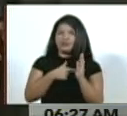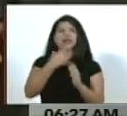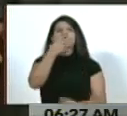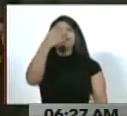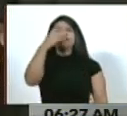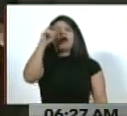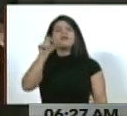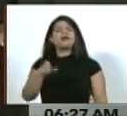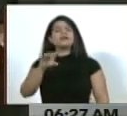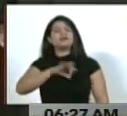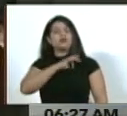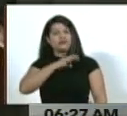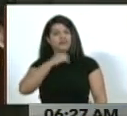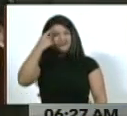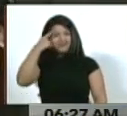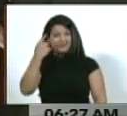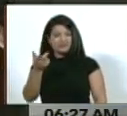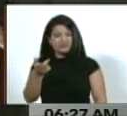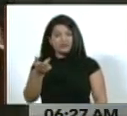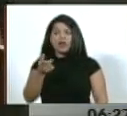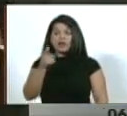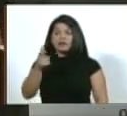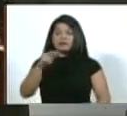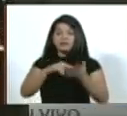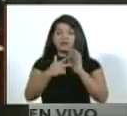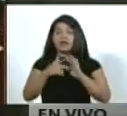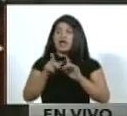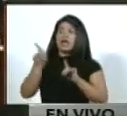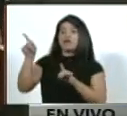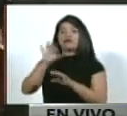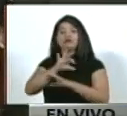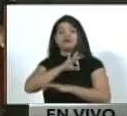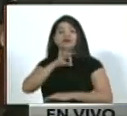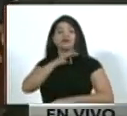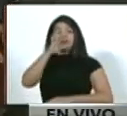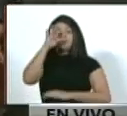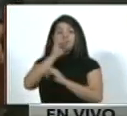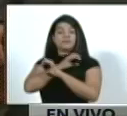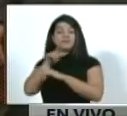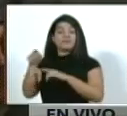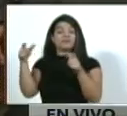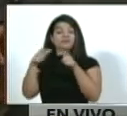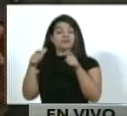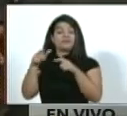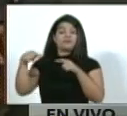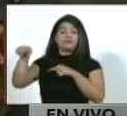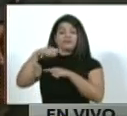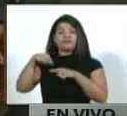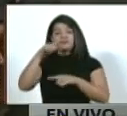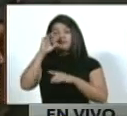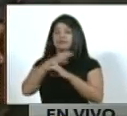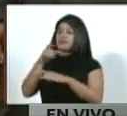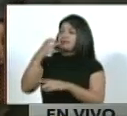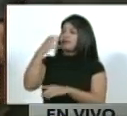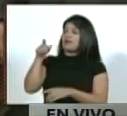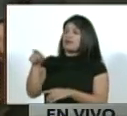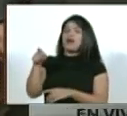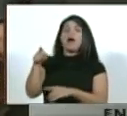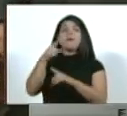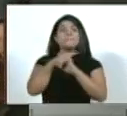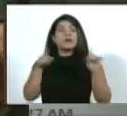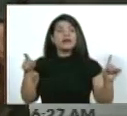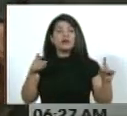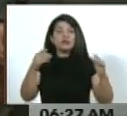Gritaba el señor, refiriéndose a los señores del manconaje. Pero también prosigue el